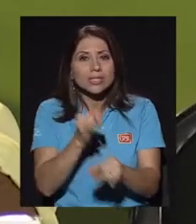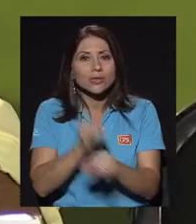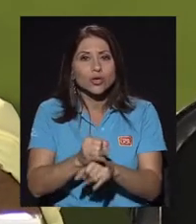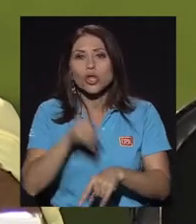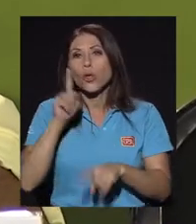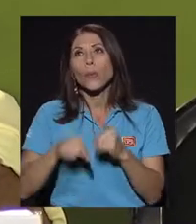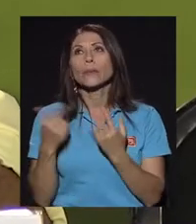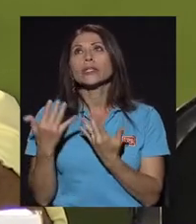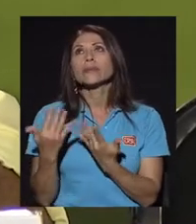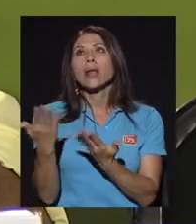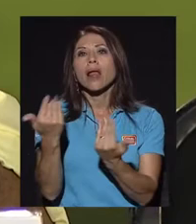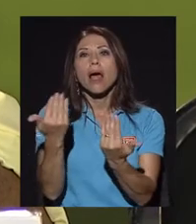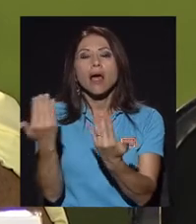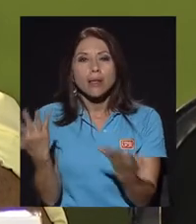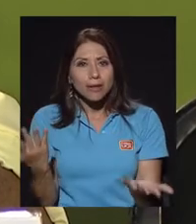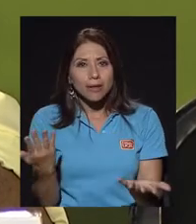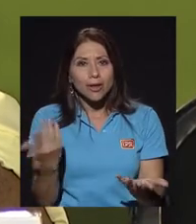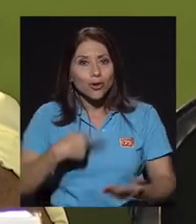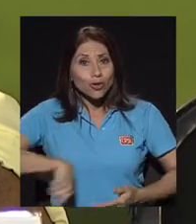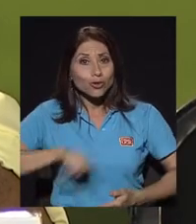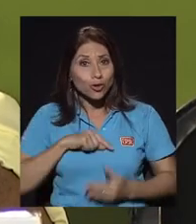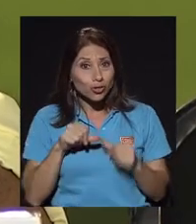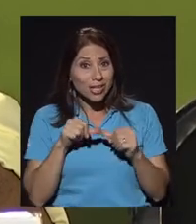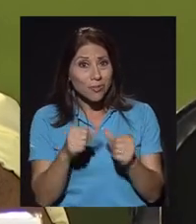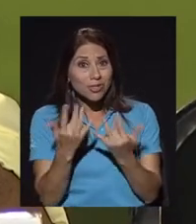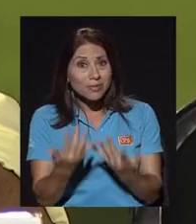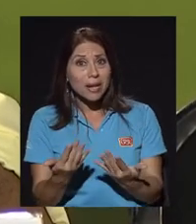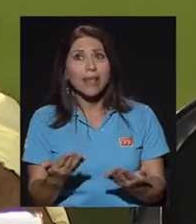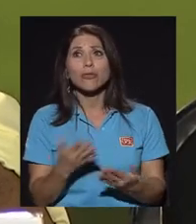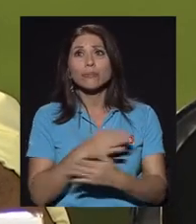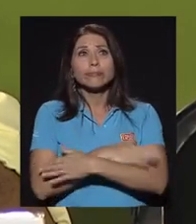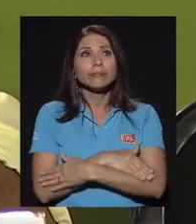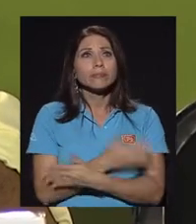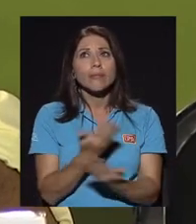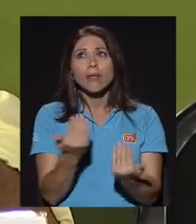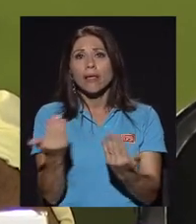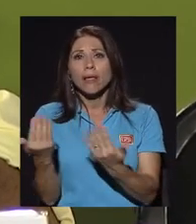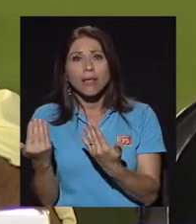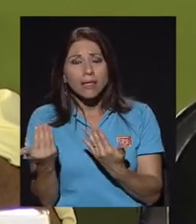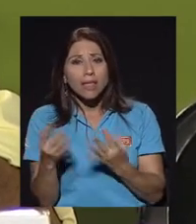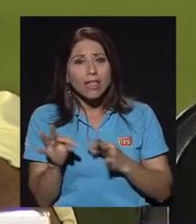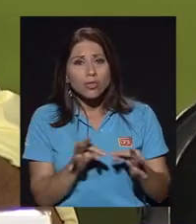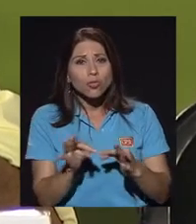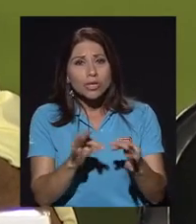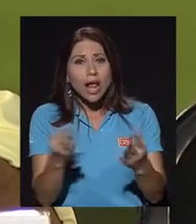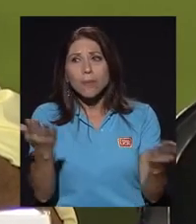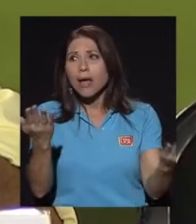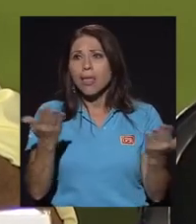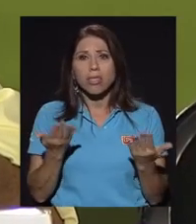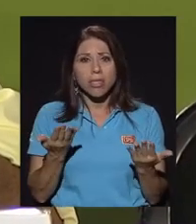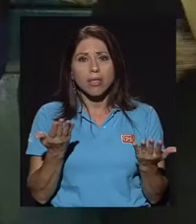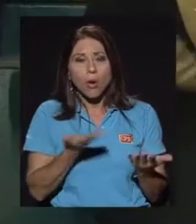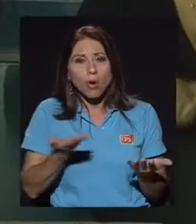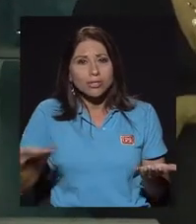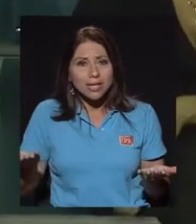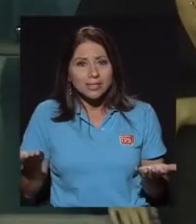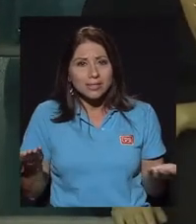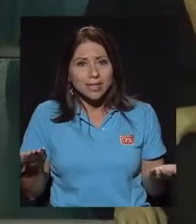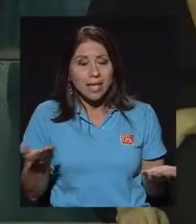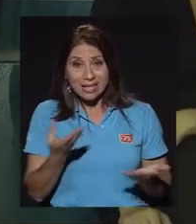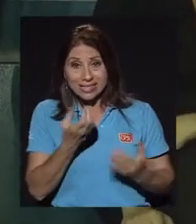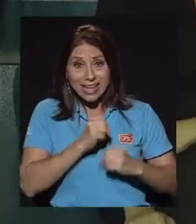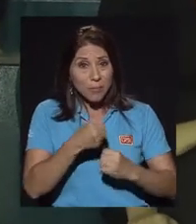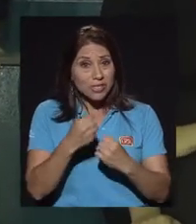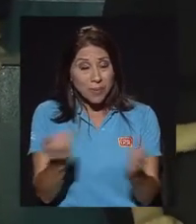caer del cielo. Seguimos esperando que Turrialba nos siga cayendo las cosas de la nada. Si la municipalidad no